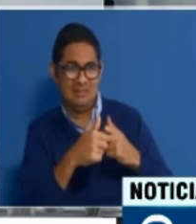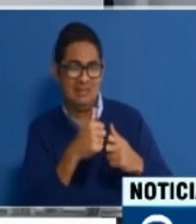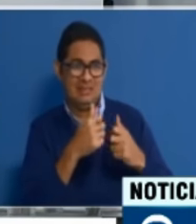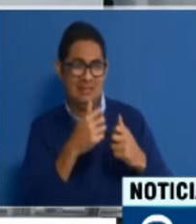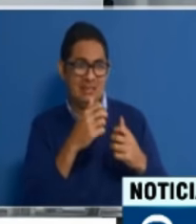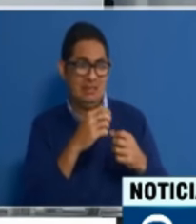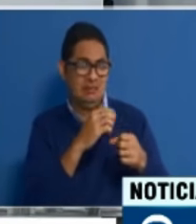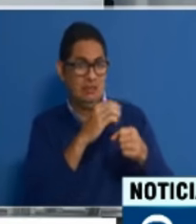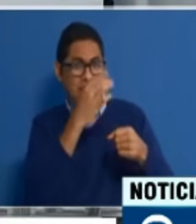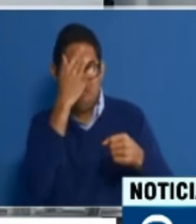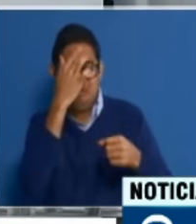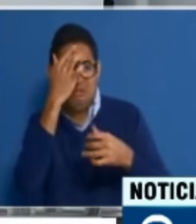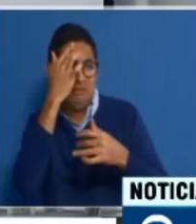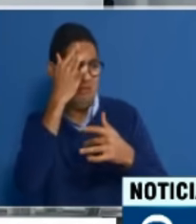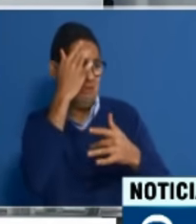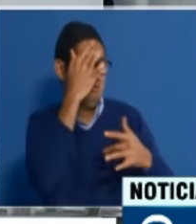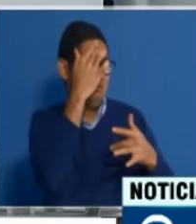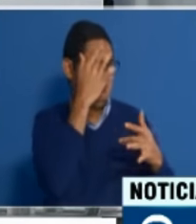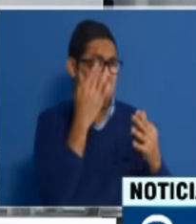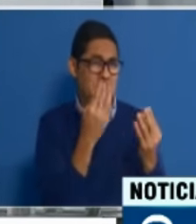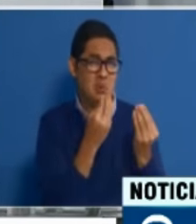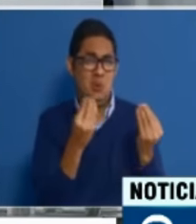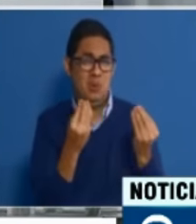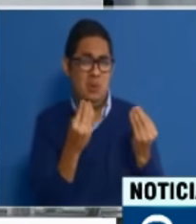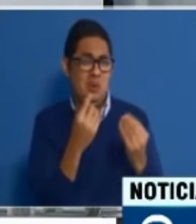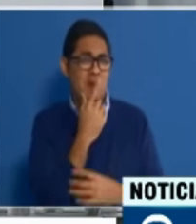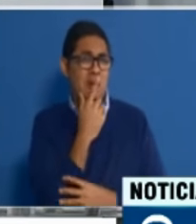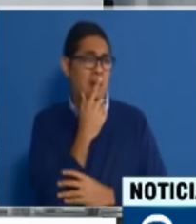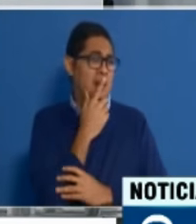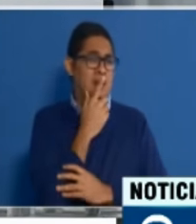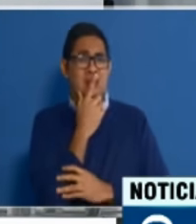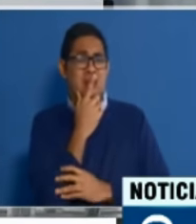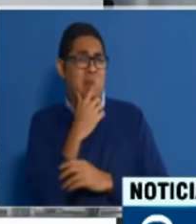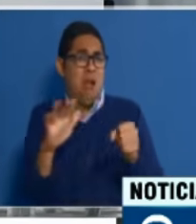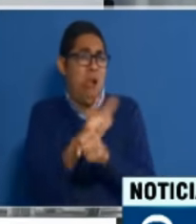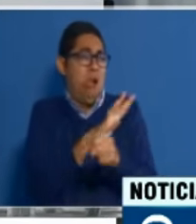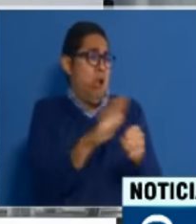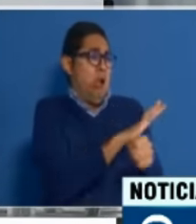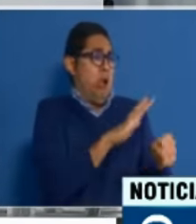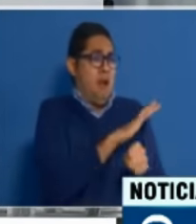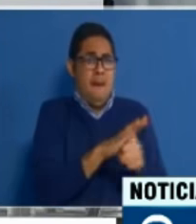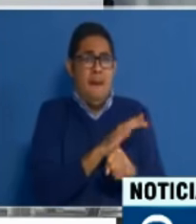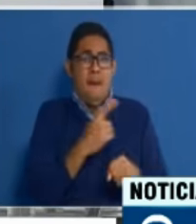de tomar la decisión de a quién